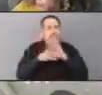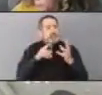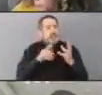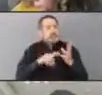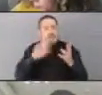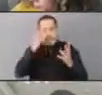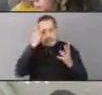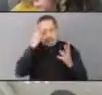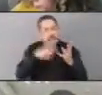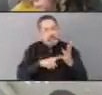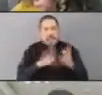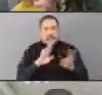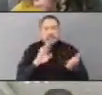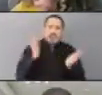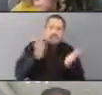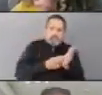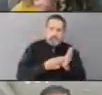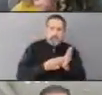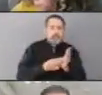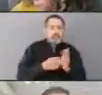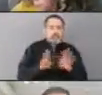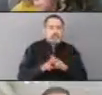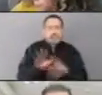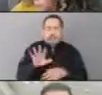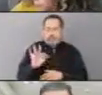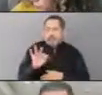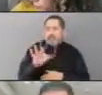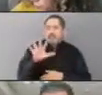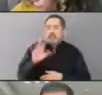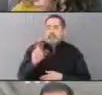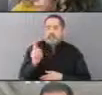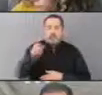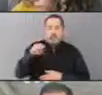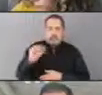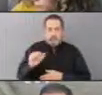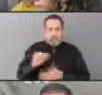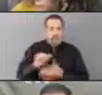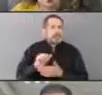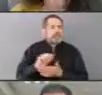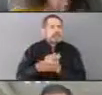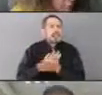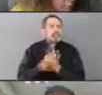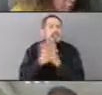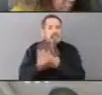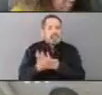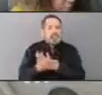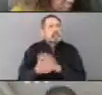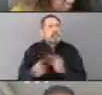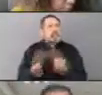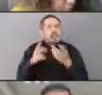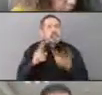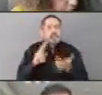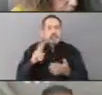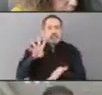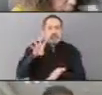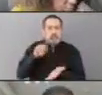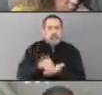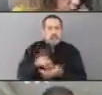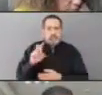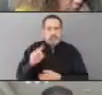SA una multa de 45 unidades de medida y actualización, equivalentes a